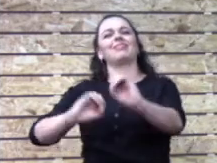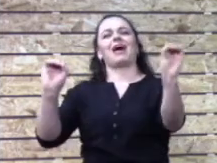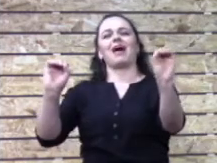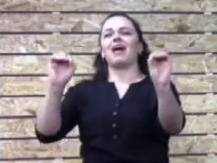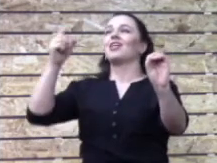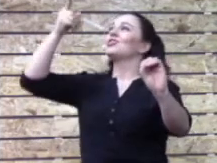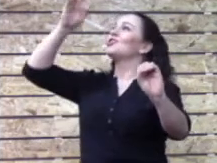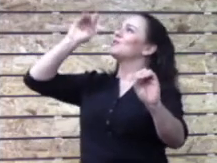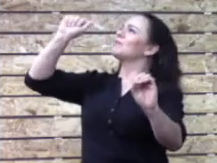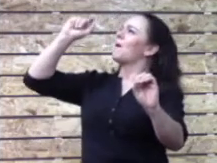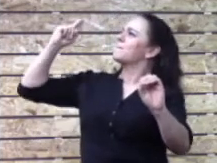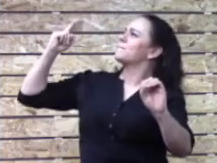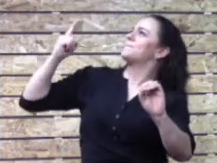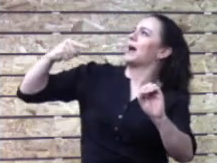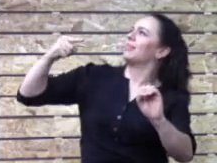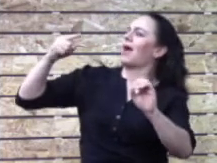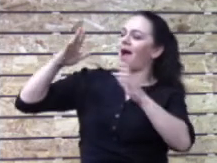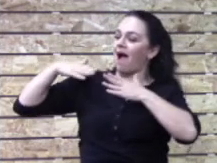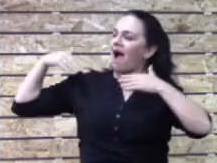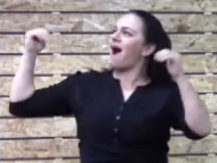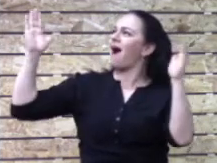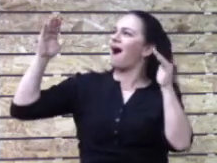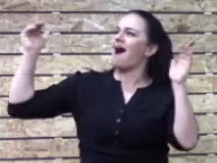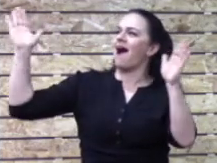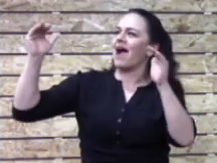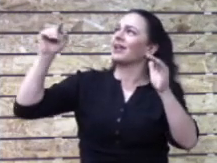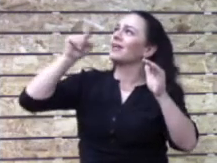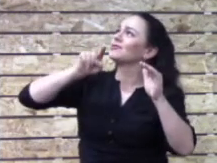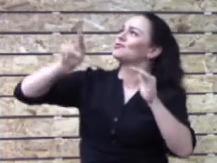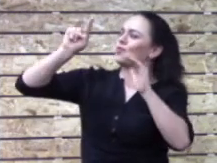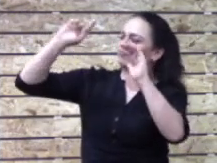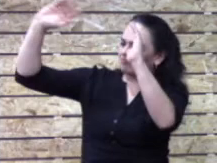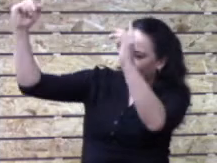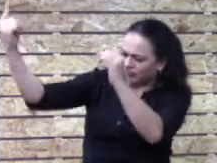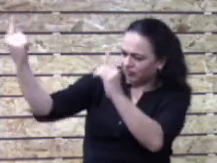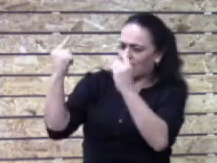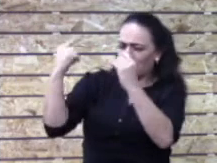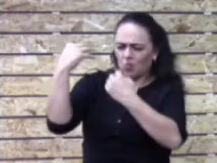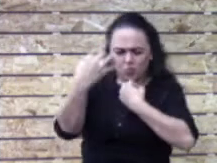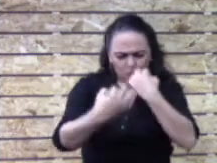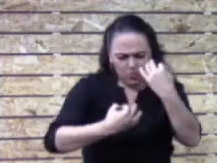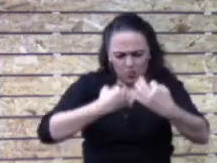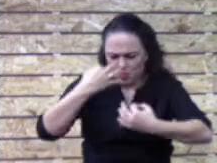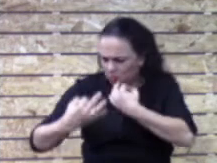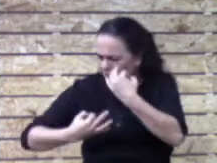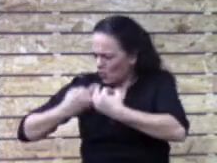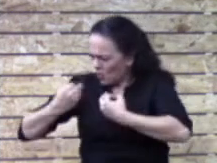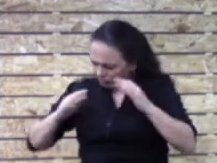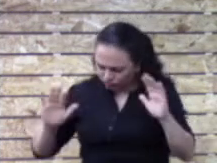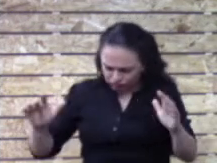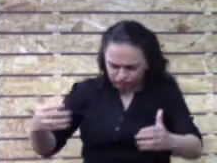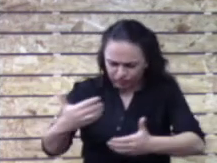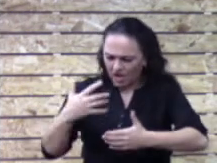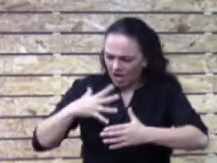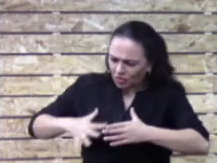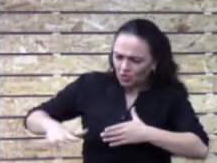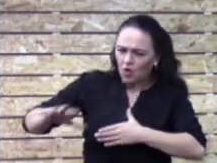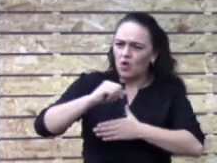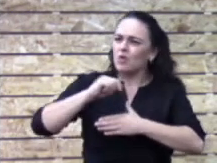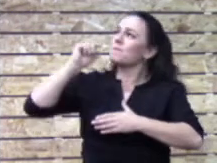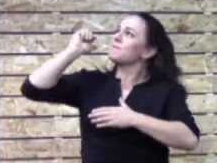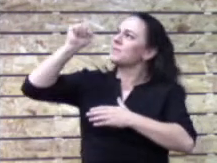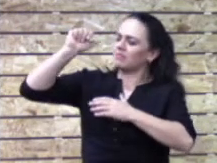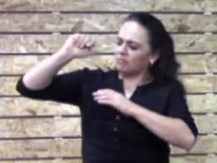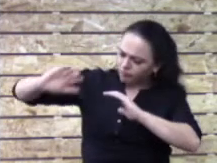sus ángeles te cuiden en todos tus caminos. Con sus propias manos te levantarán para que